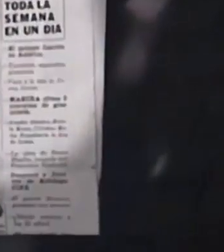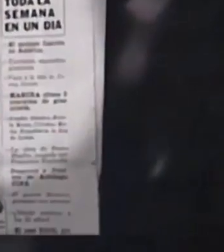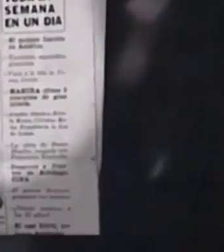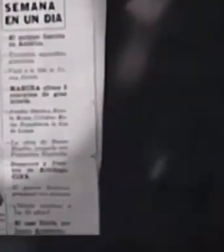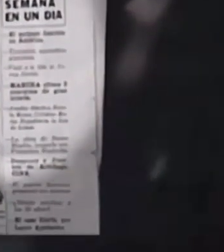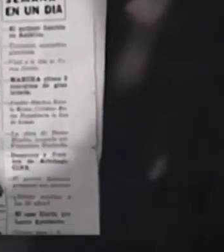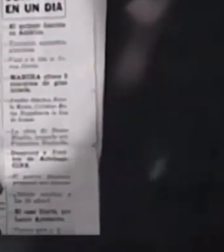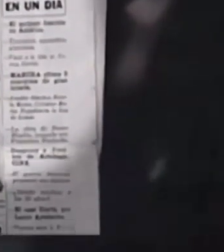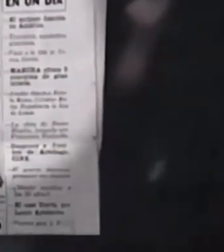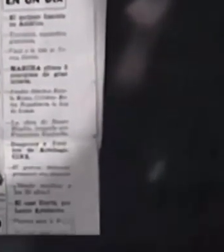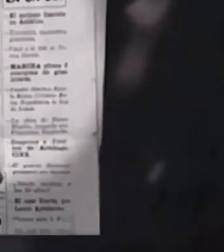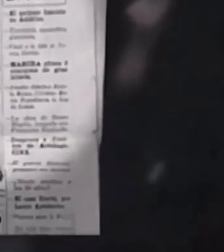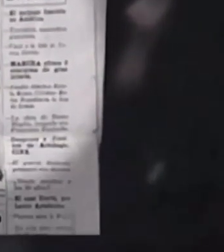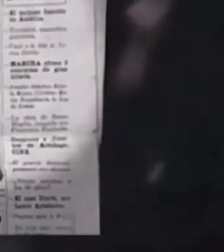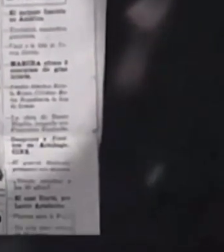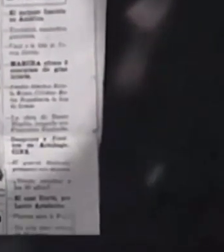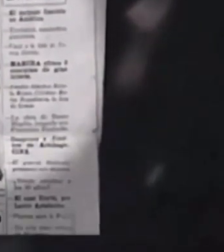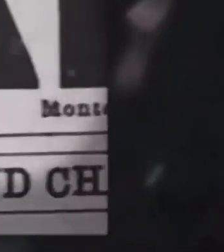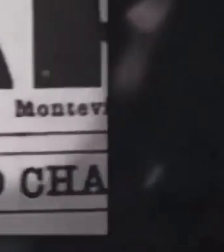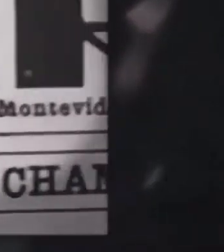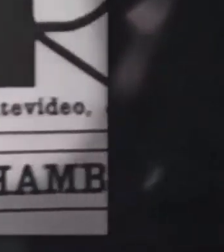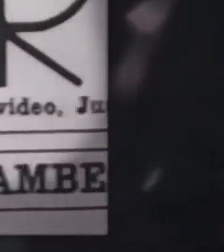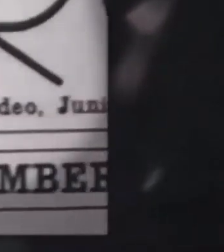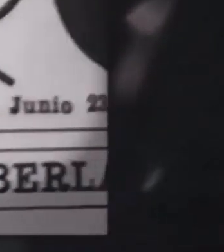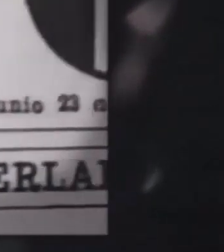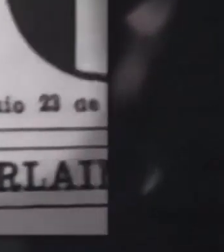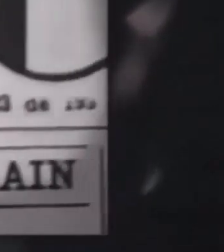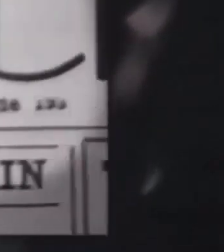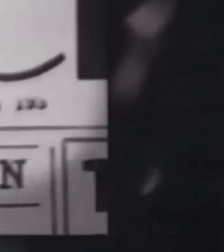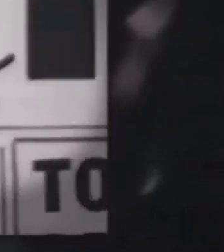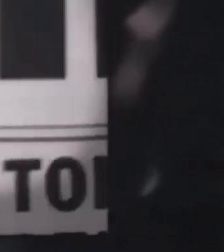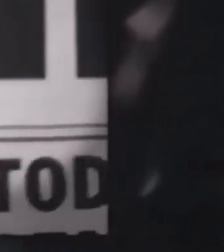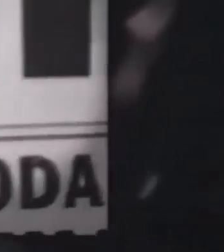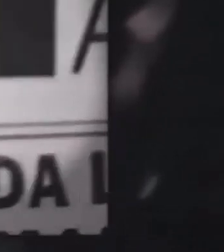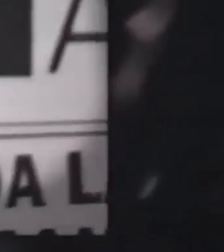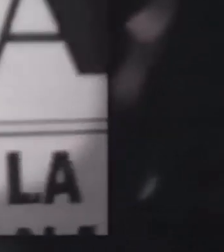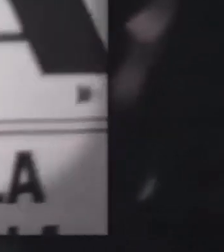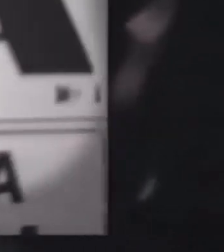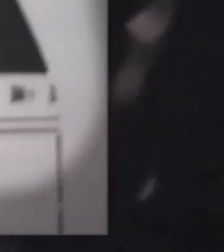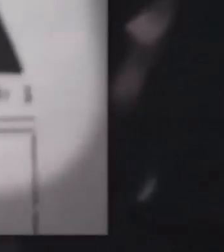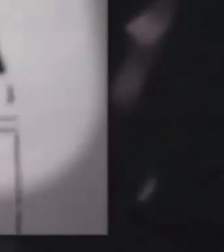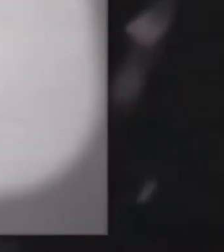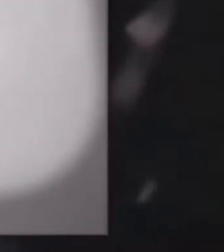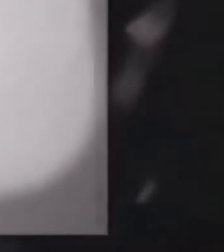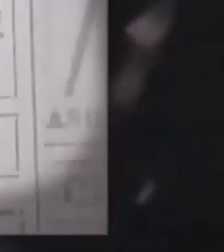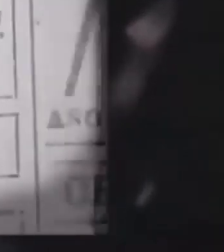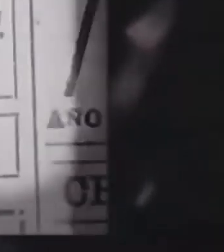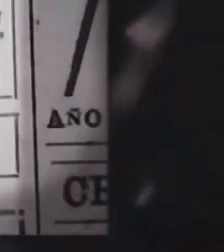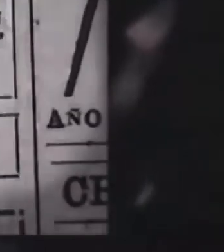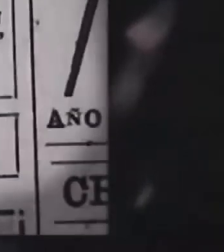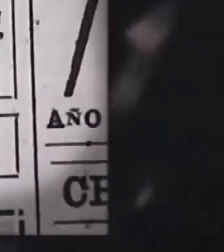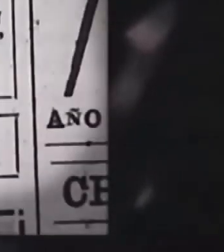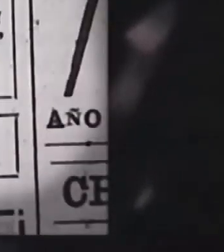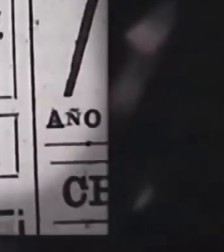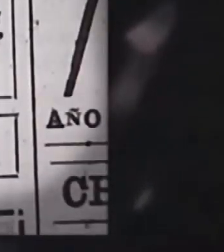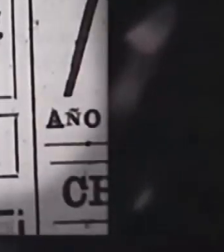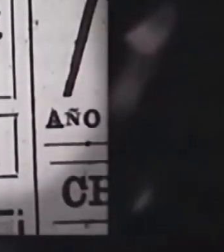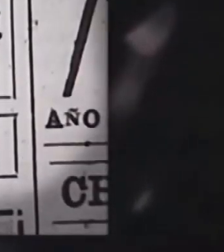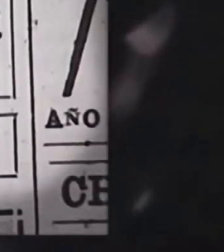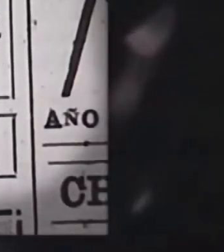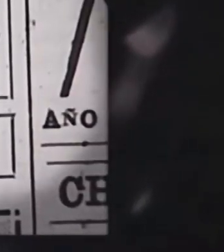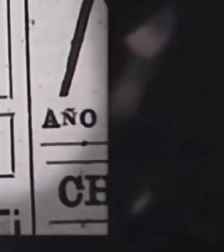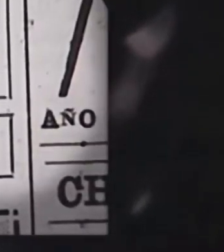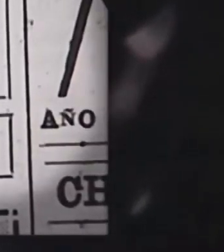del quijote y marcha el jamón concurso de sonidos sobre el quijote que llaman